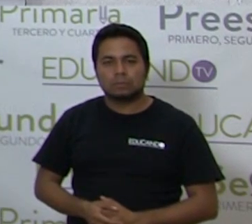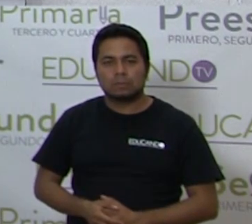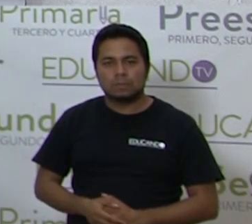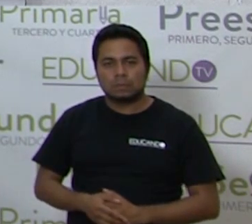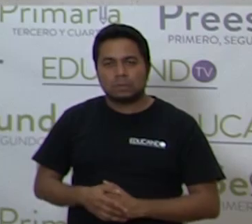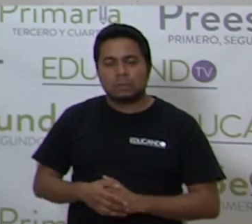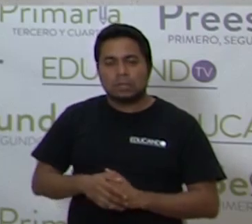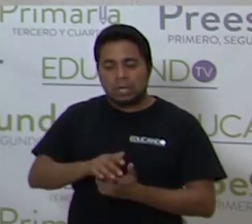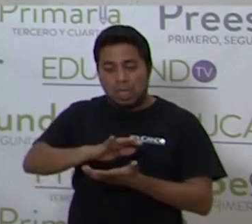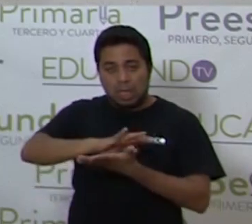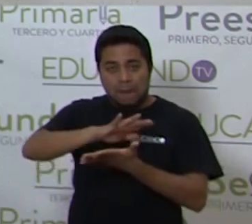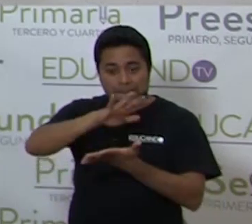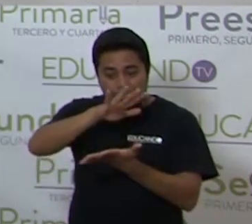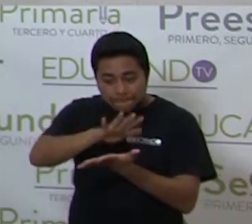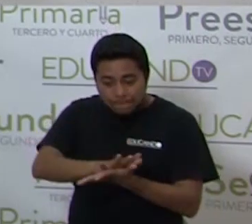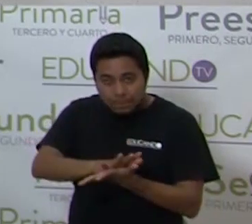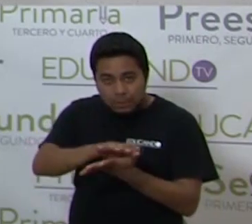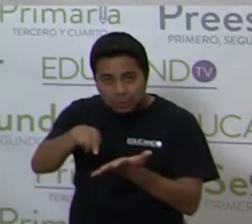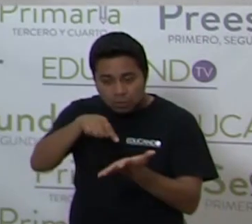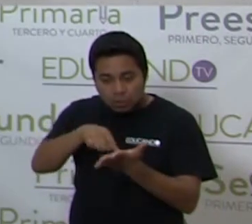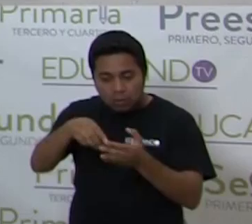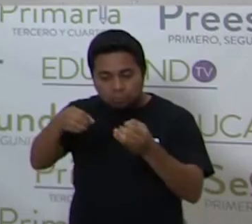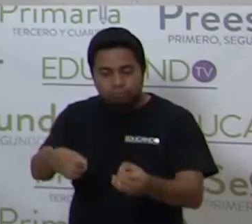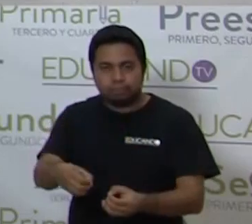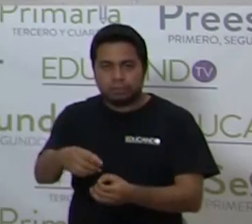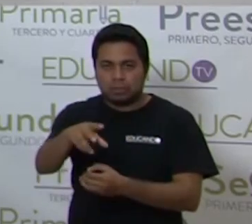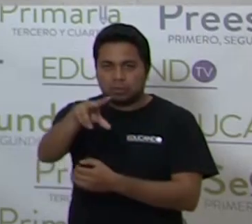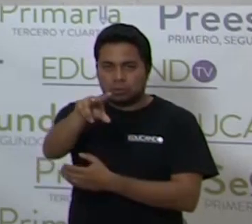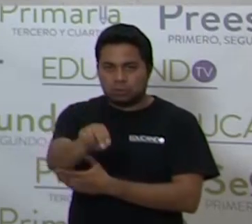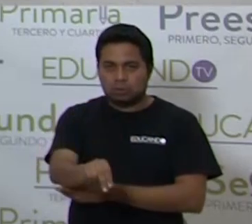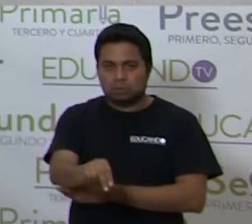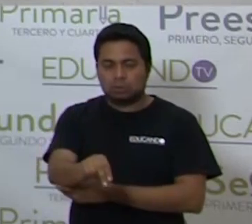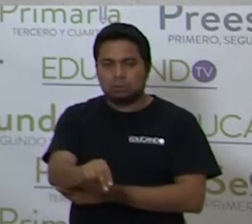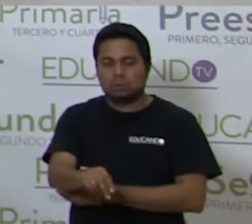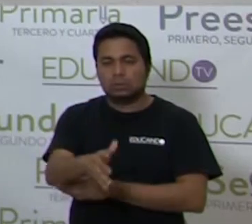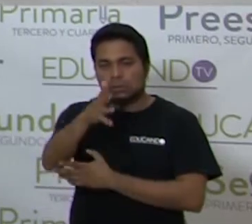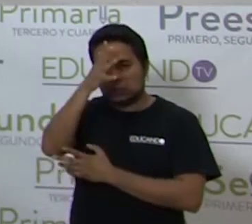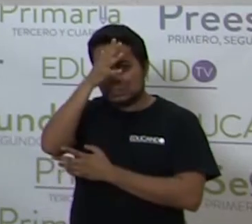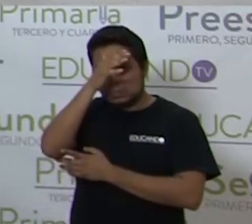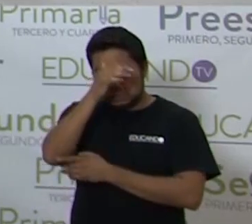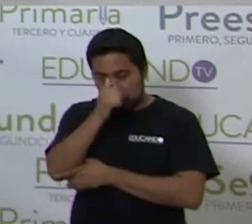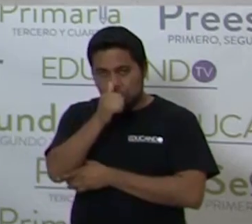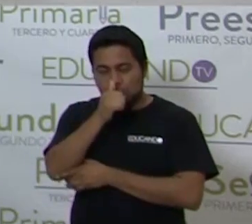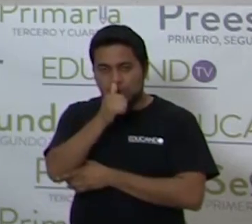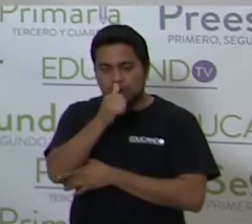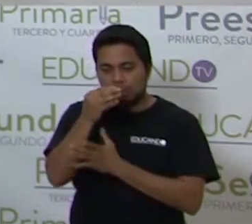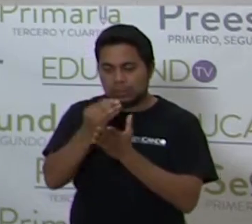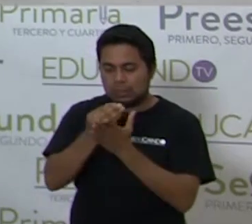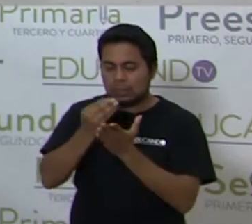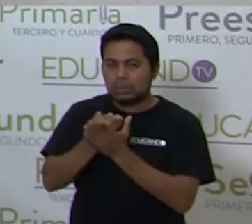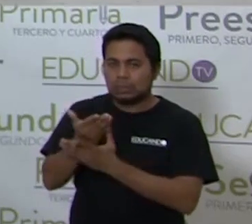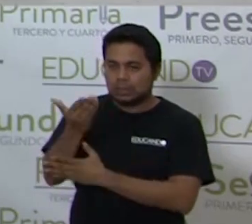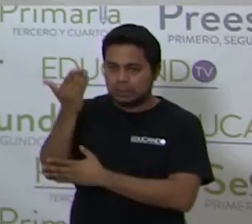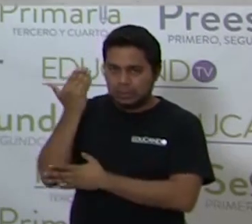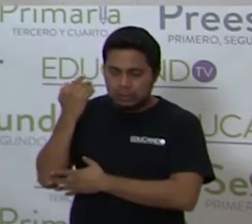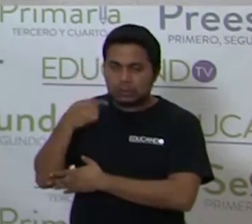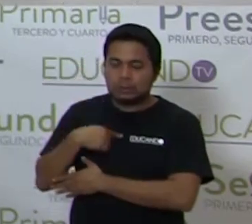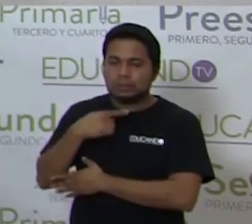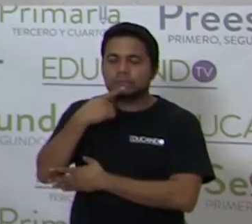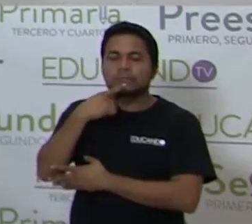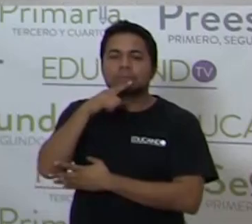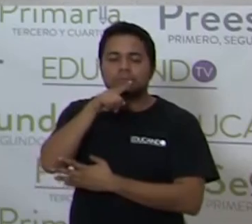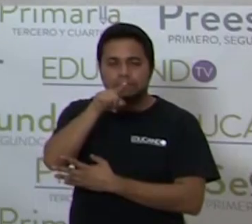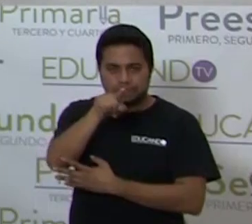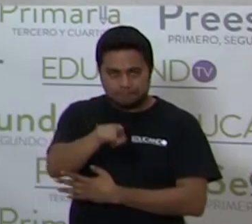ocupado. Habíamos visto en la sesión anterior que existen algunas indicaciones